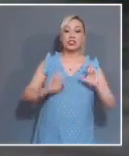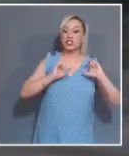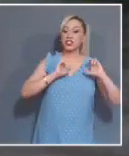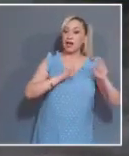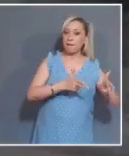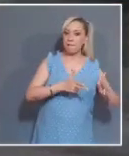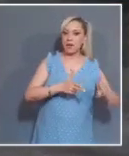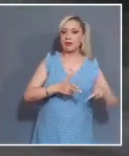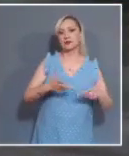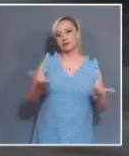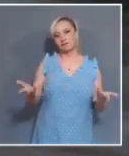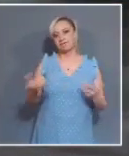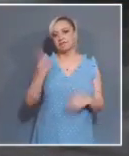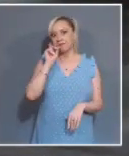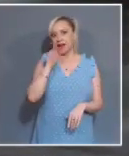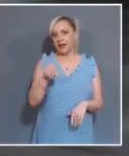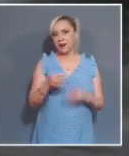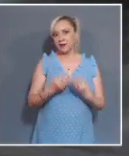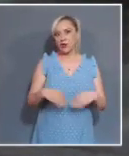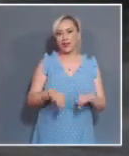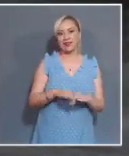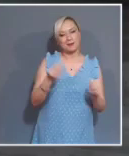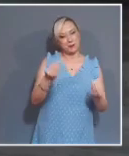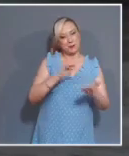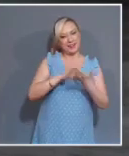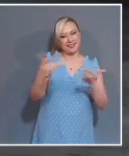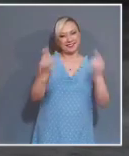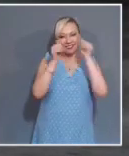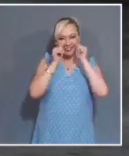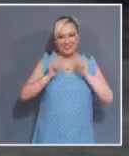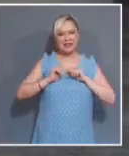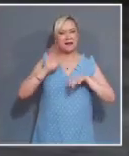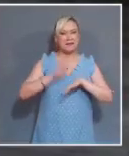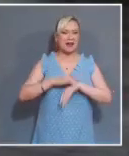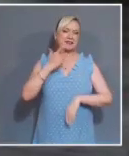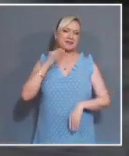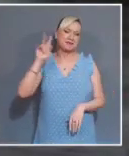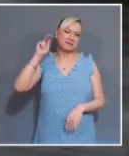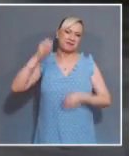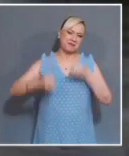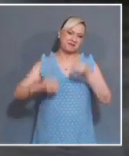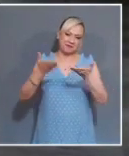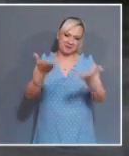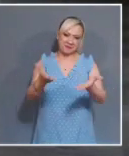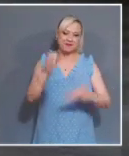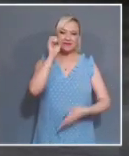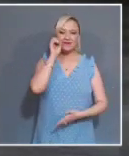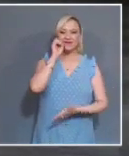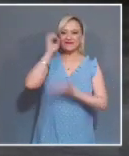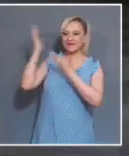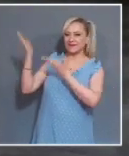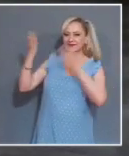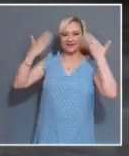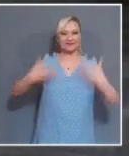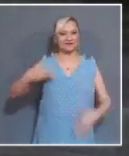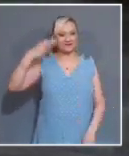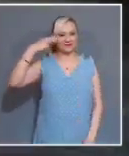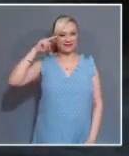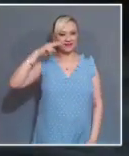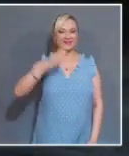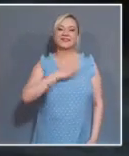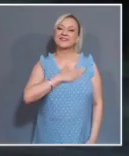muchas gracias por haber estado con nosotros. Manténgase pendiente de esta señal. Soy Oscar González. Muy buenas noches.